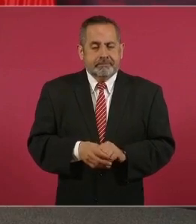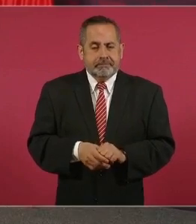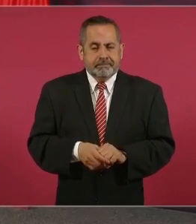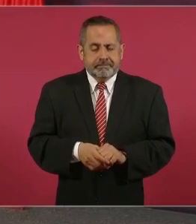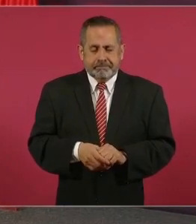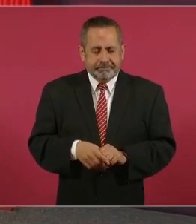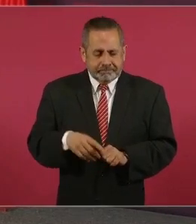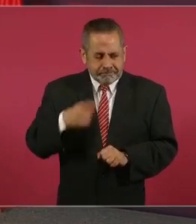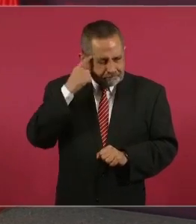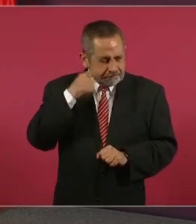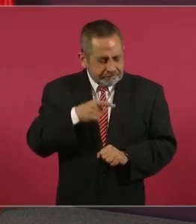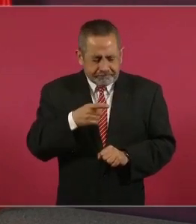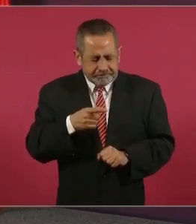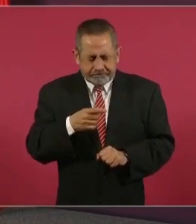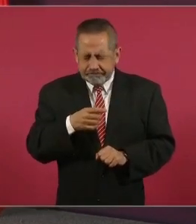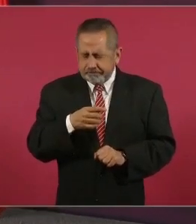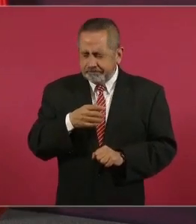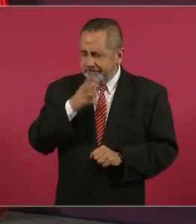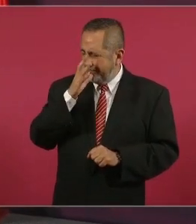increíble,